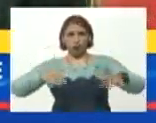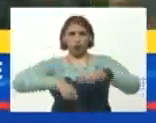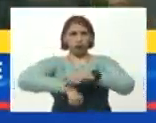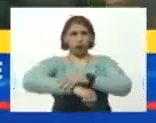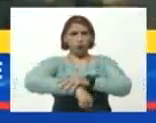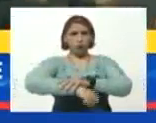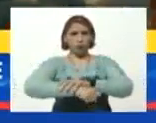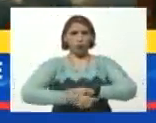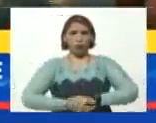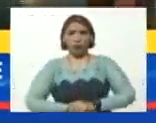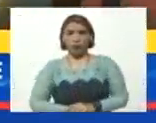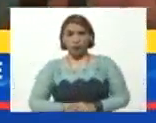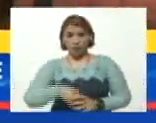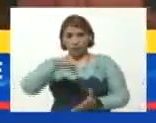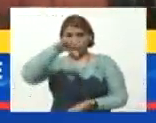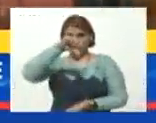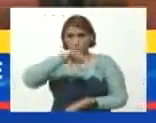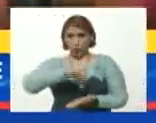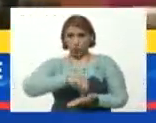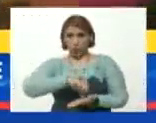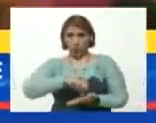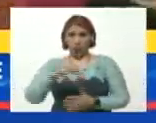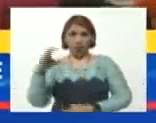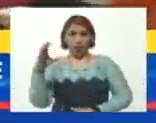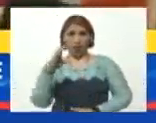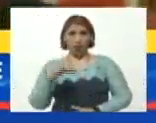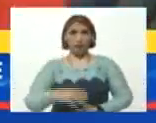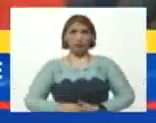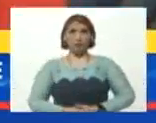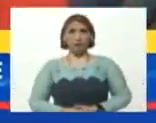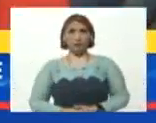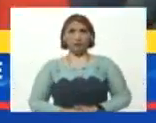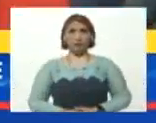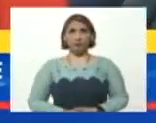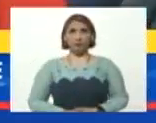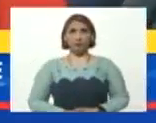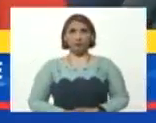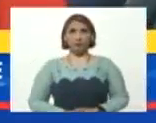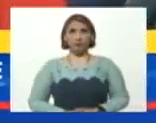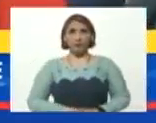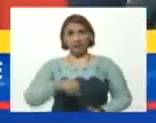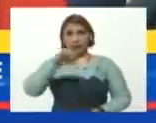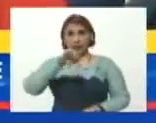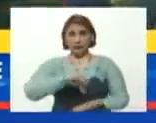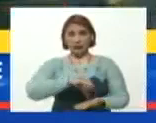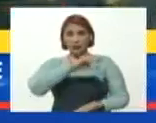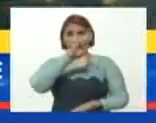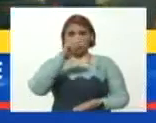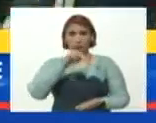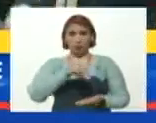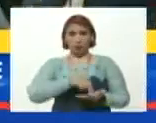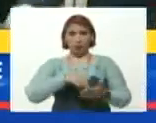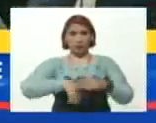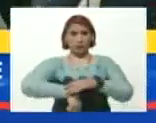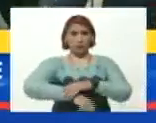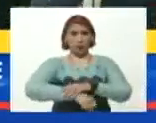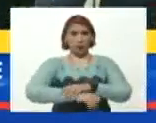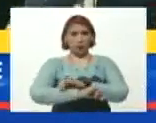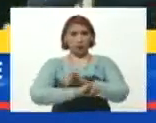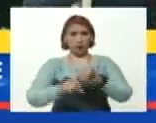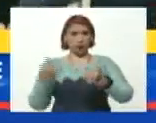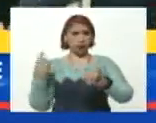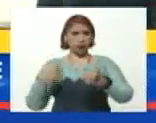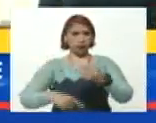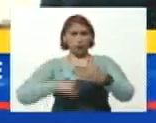fútbol de la ciudad capital, de la Gran Caracas, el Centro Nacional de Fútbol. Ya tenemos el